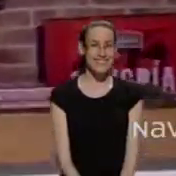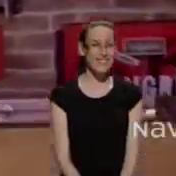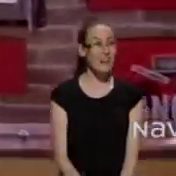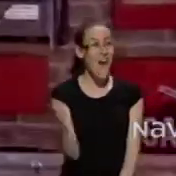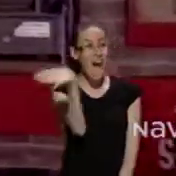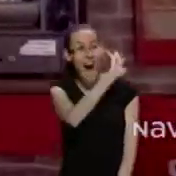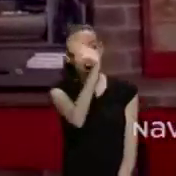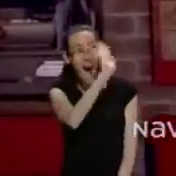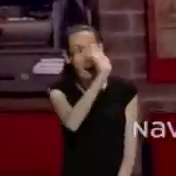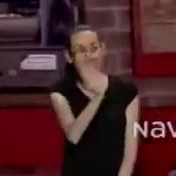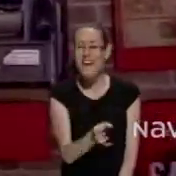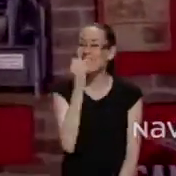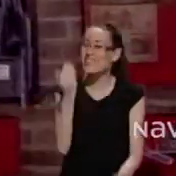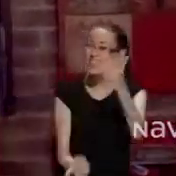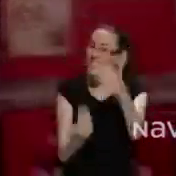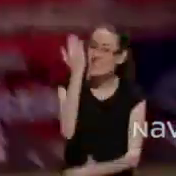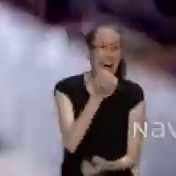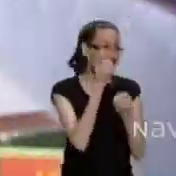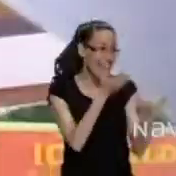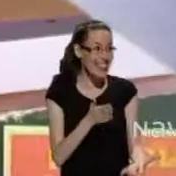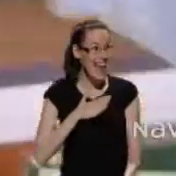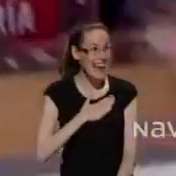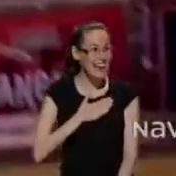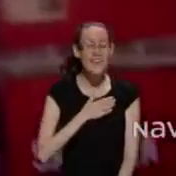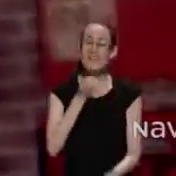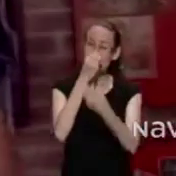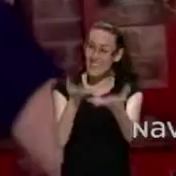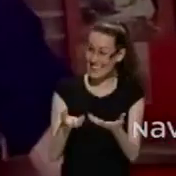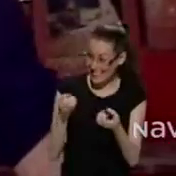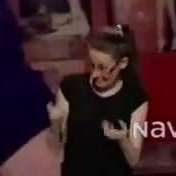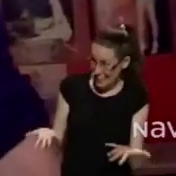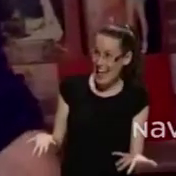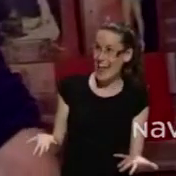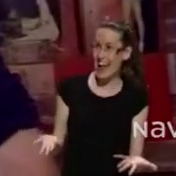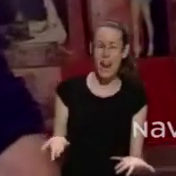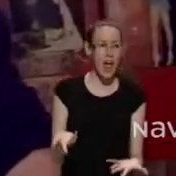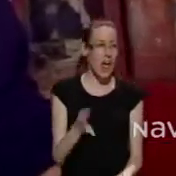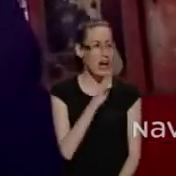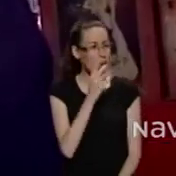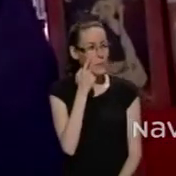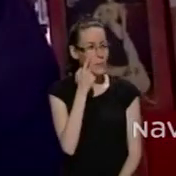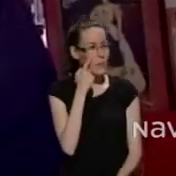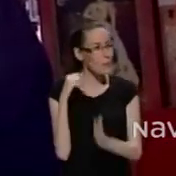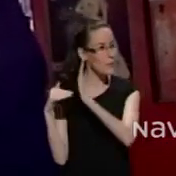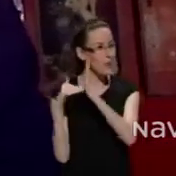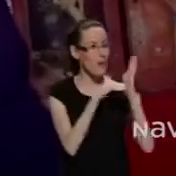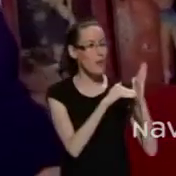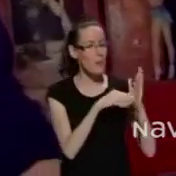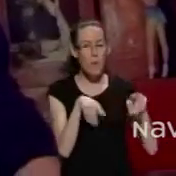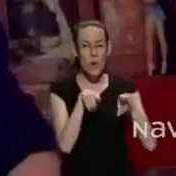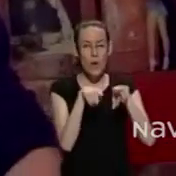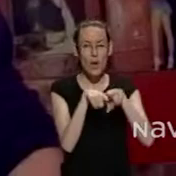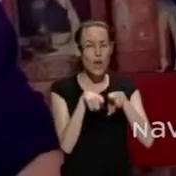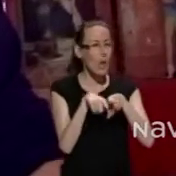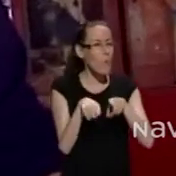Hola Fermín. Hola, buenos días. ¿Qué tal? Encantada. Muy bien. ¿Qué tal estás María? Aquí te pillamos, en este pequeño oasis en el Alto de